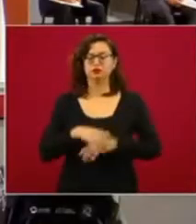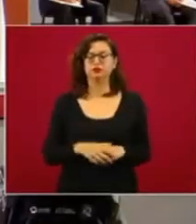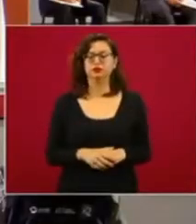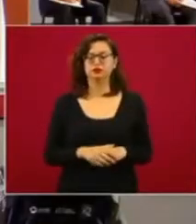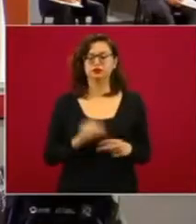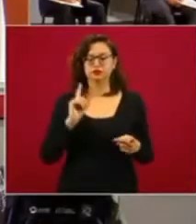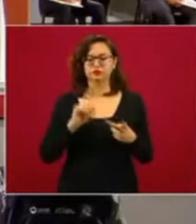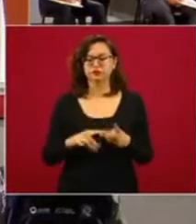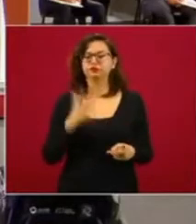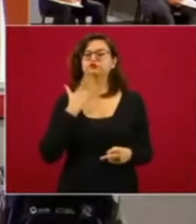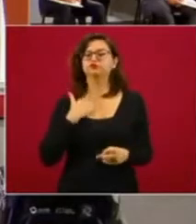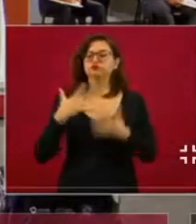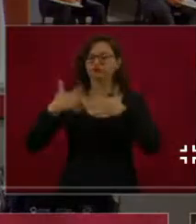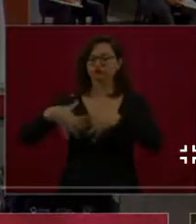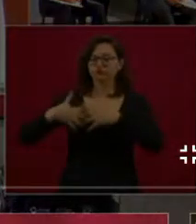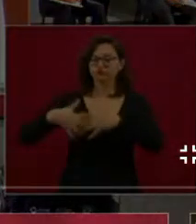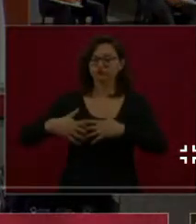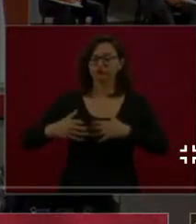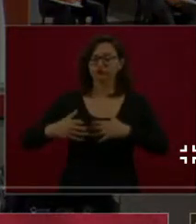y a la refinería.